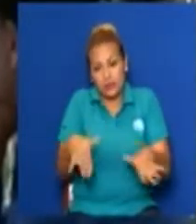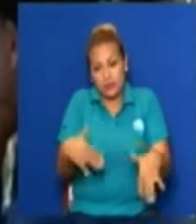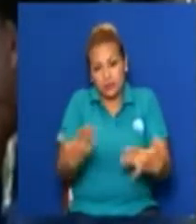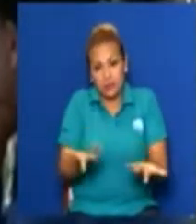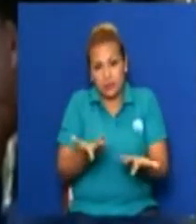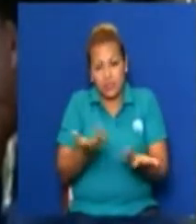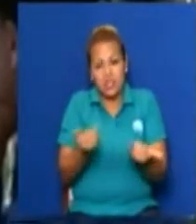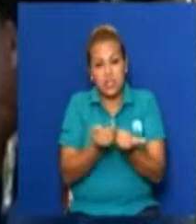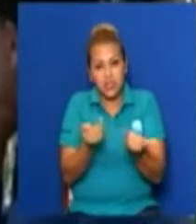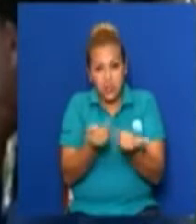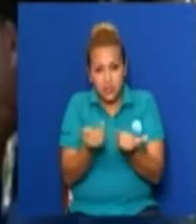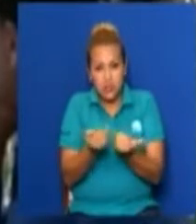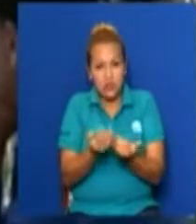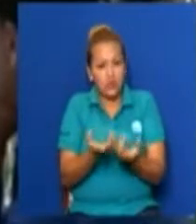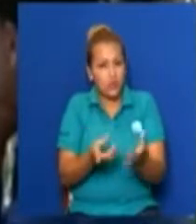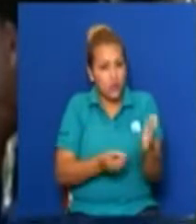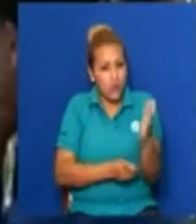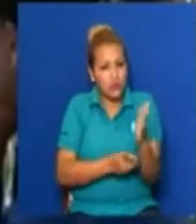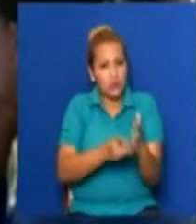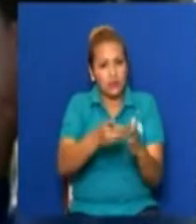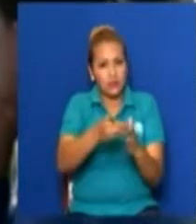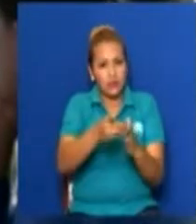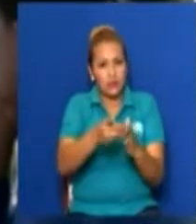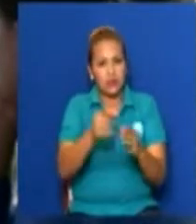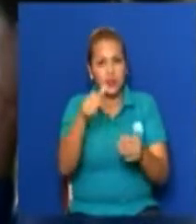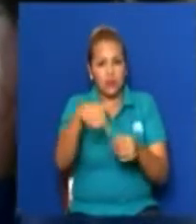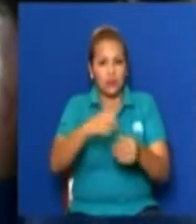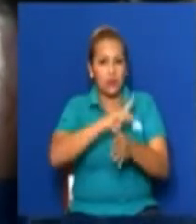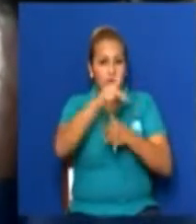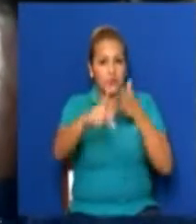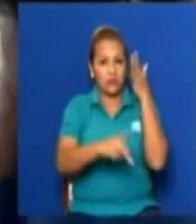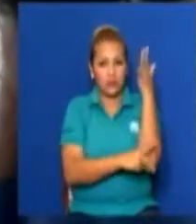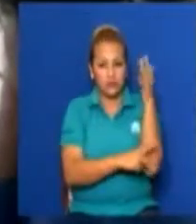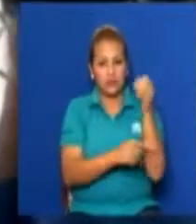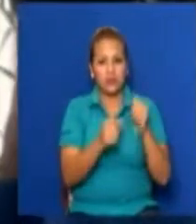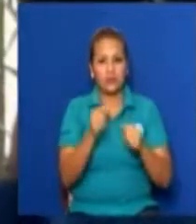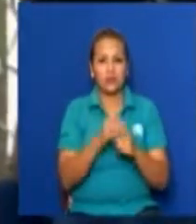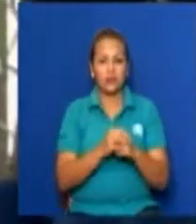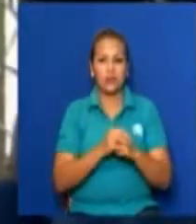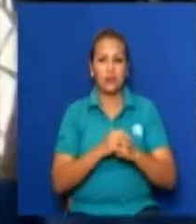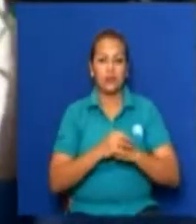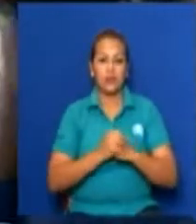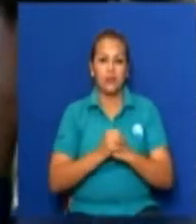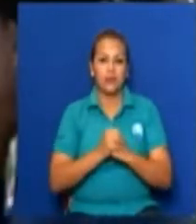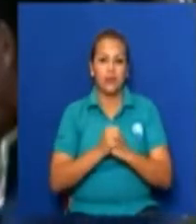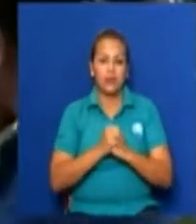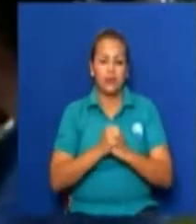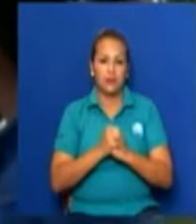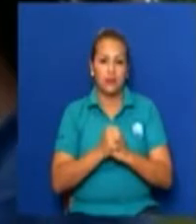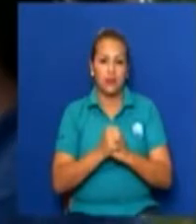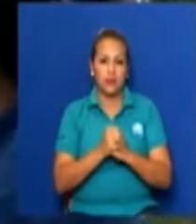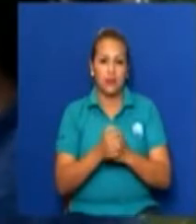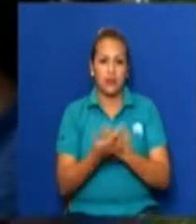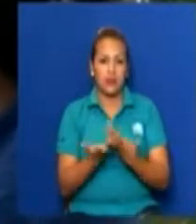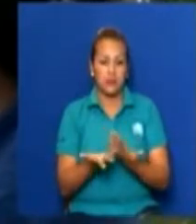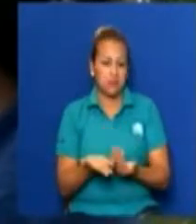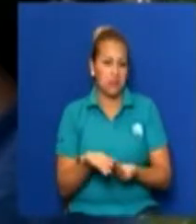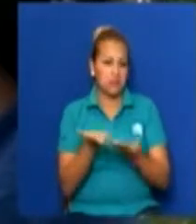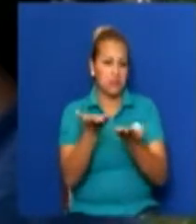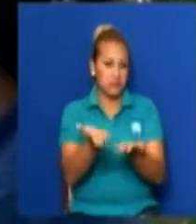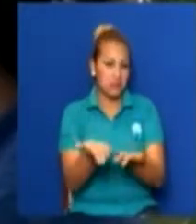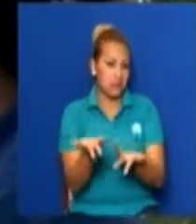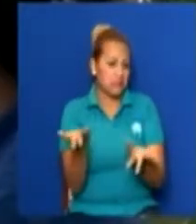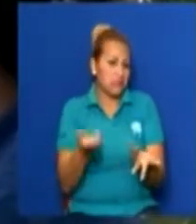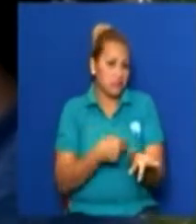es parte del desarrollo del país. Y como damos por hecho que esa es